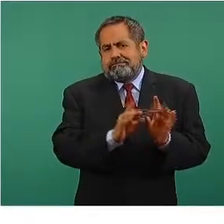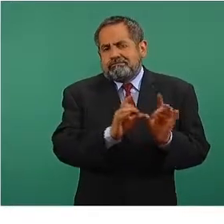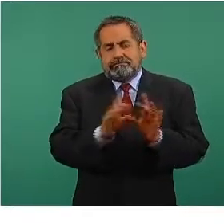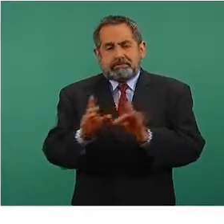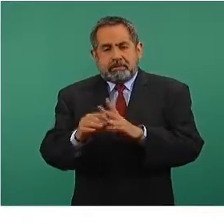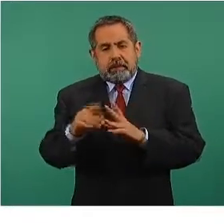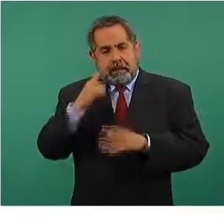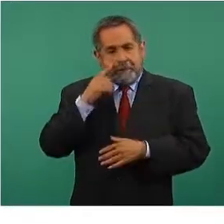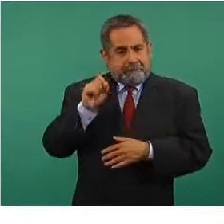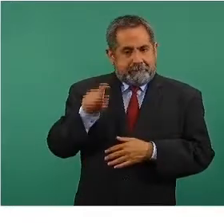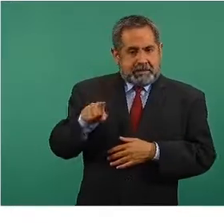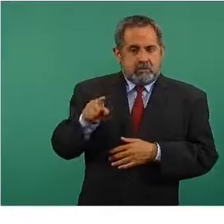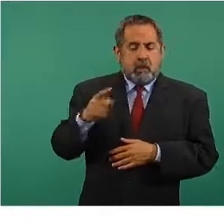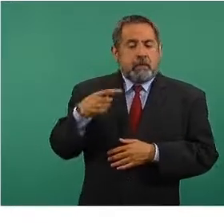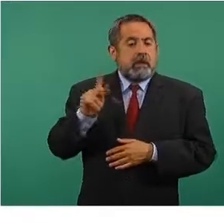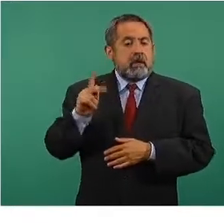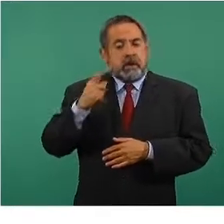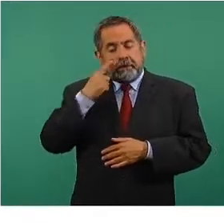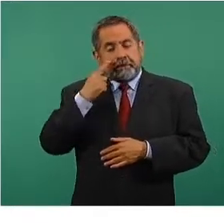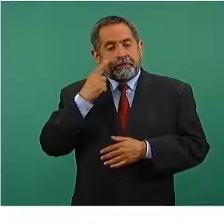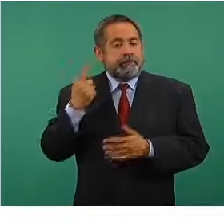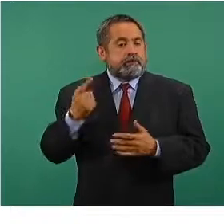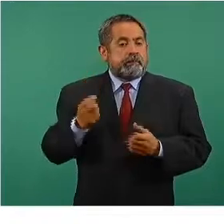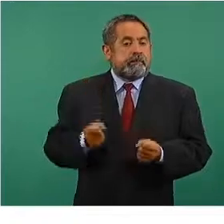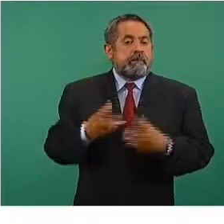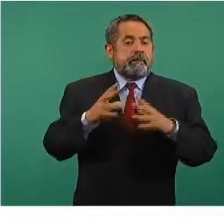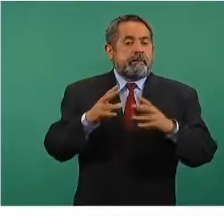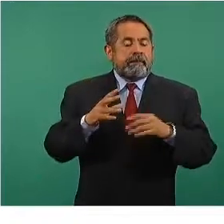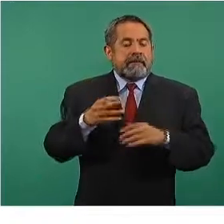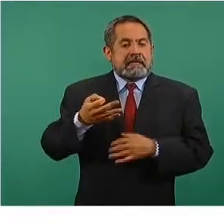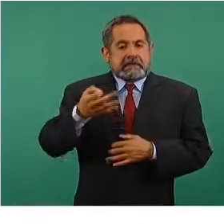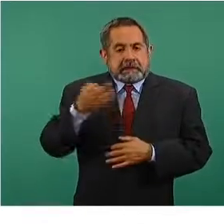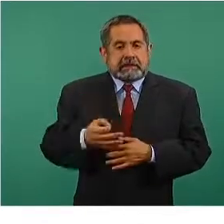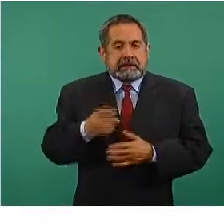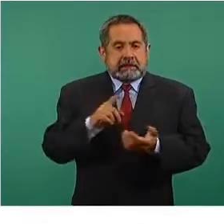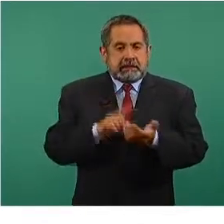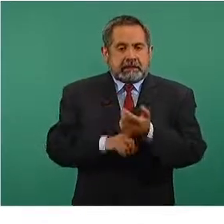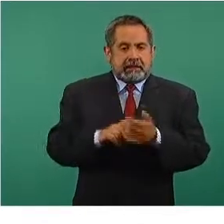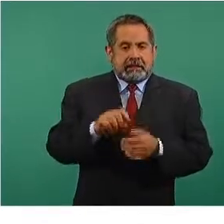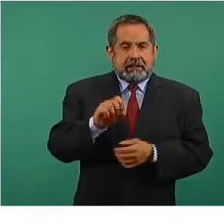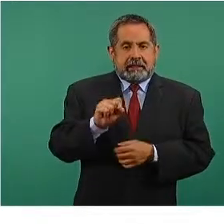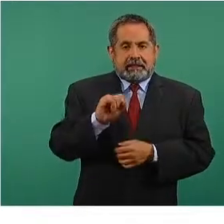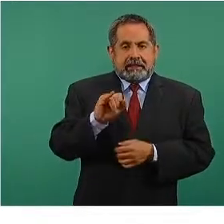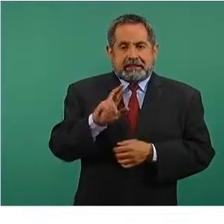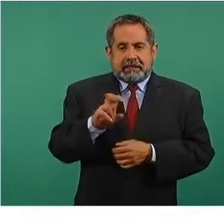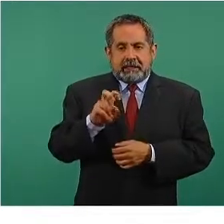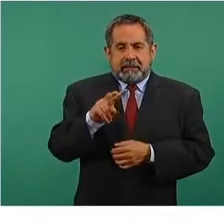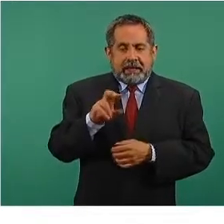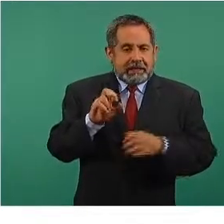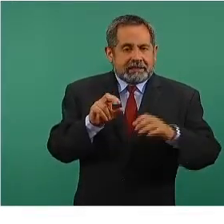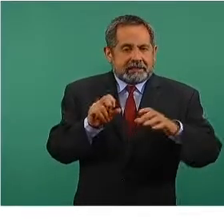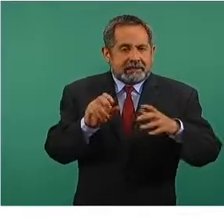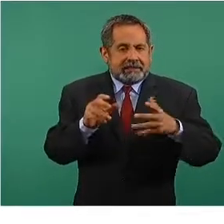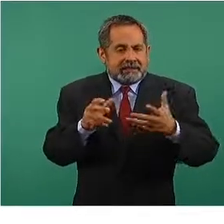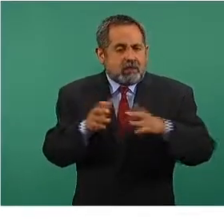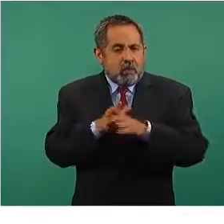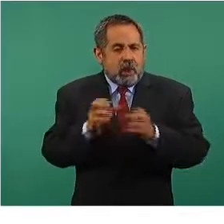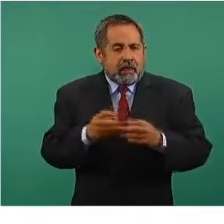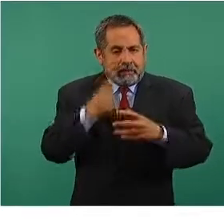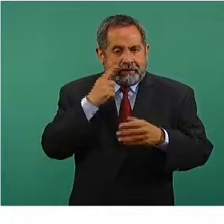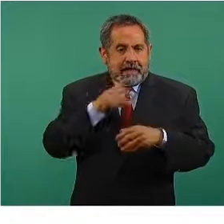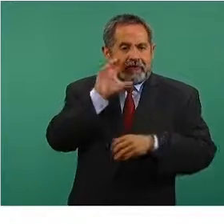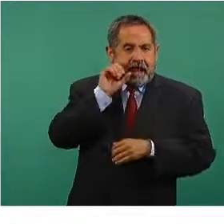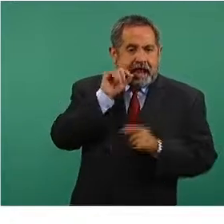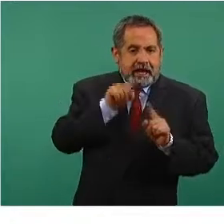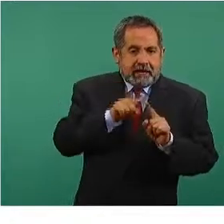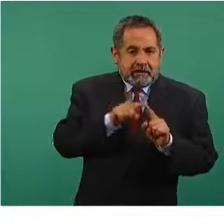reflejado, pero tenemos cuáles son las confirmadas por CISBER, el número confirmado por CISBER, que es este anaranjado,